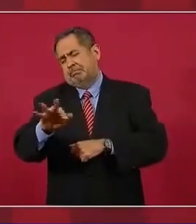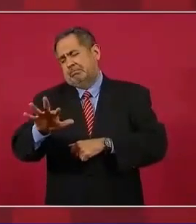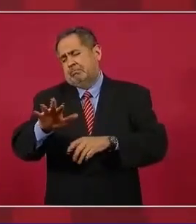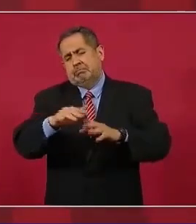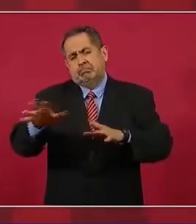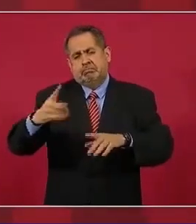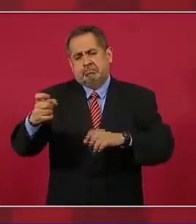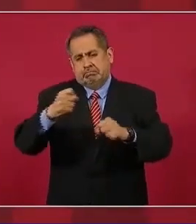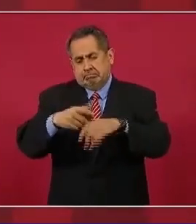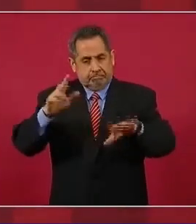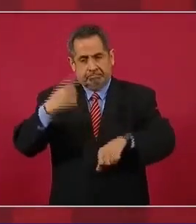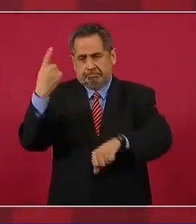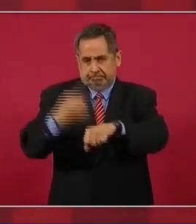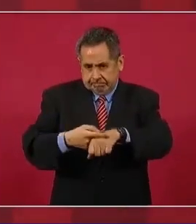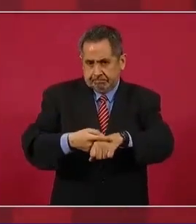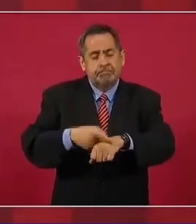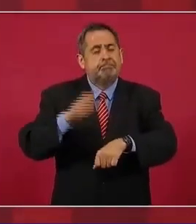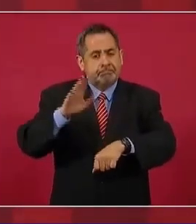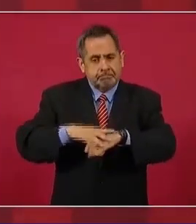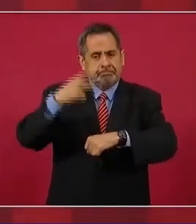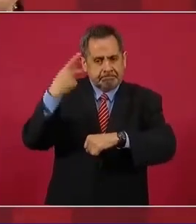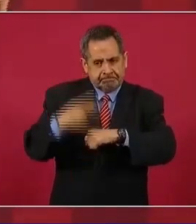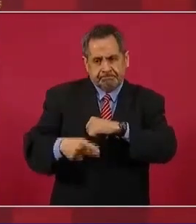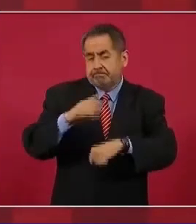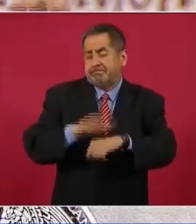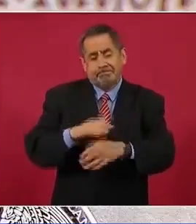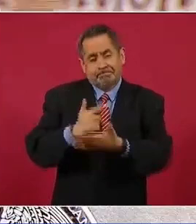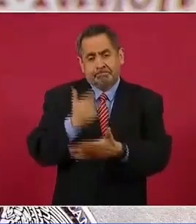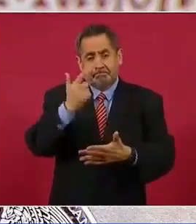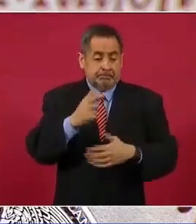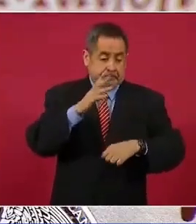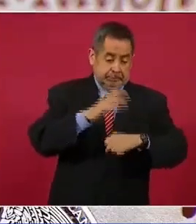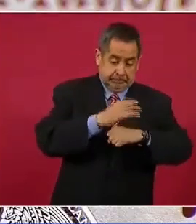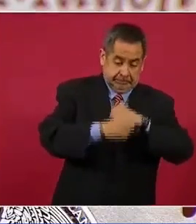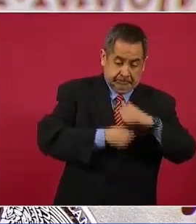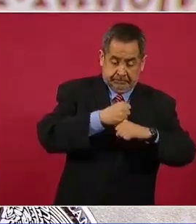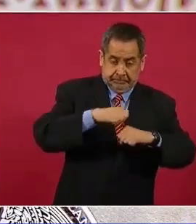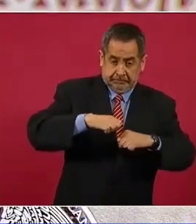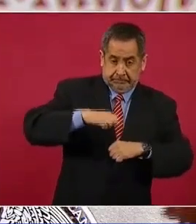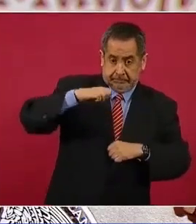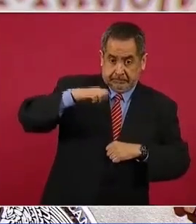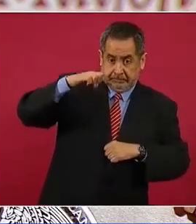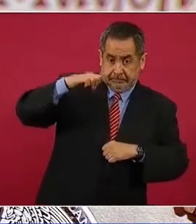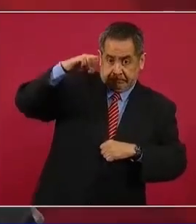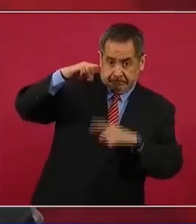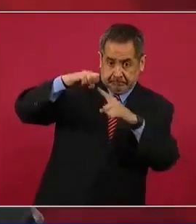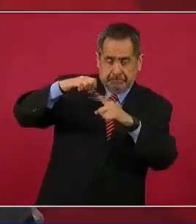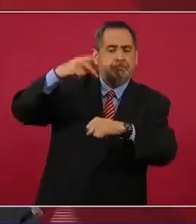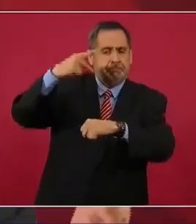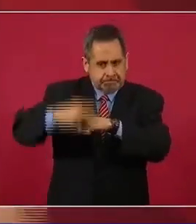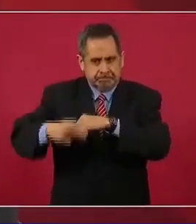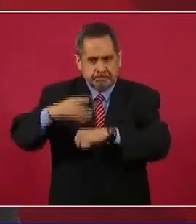los 100 años o más. Conforme aumenta la edad, aumenta la probabilidad de que haya